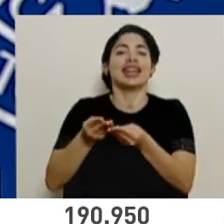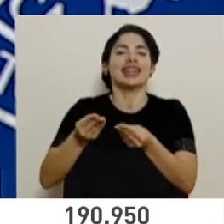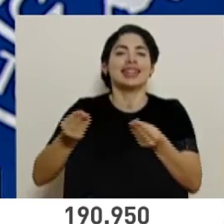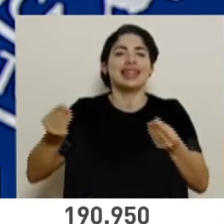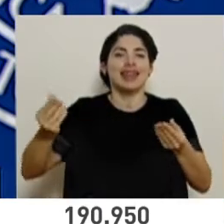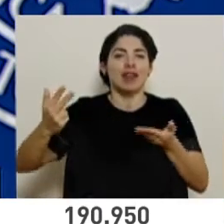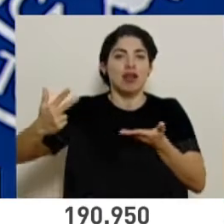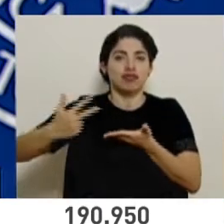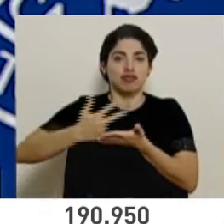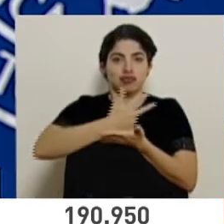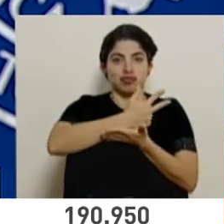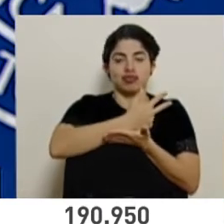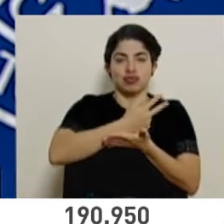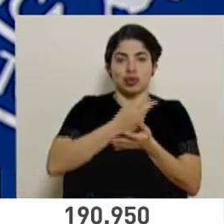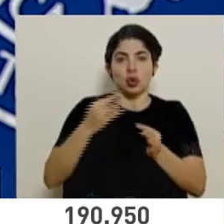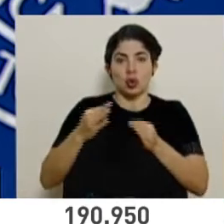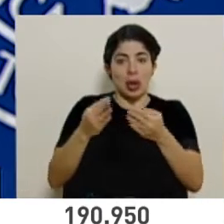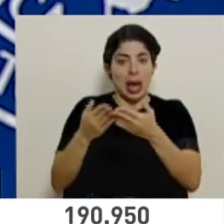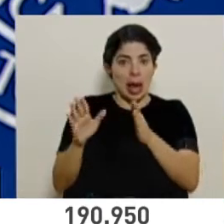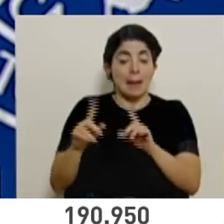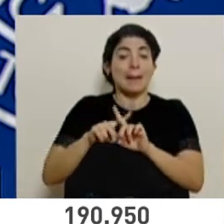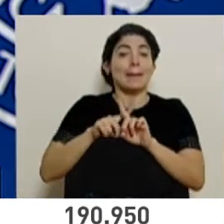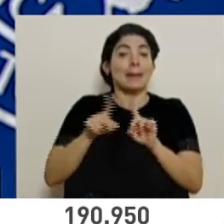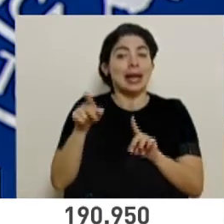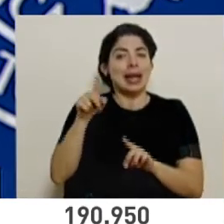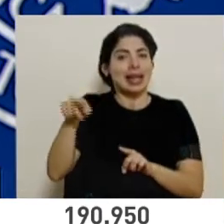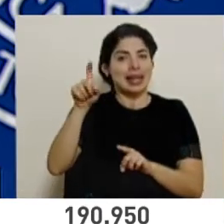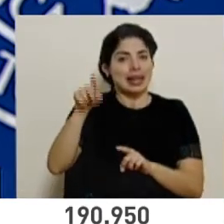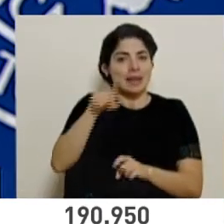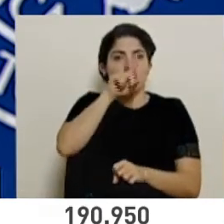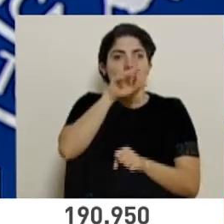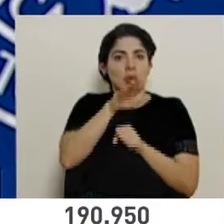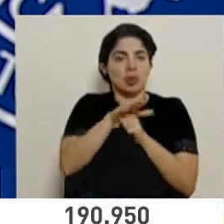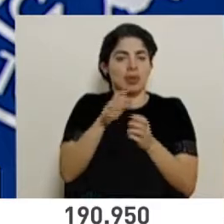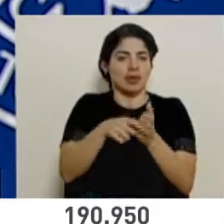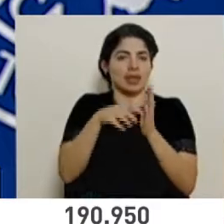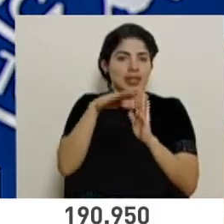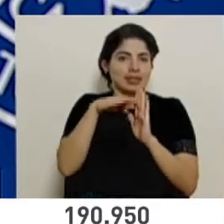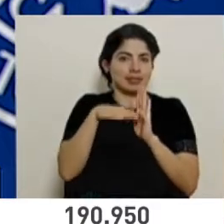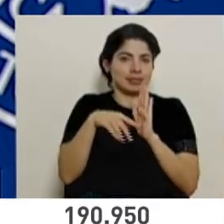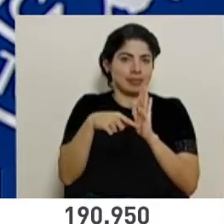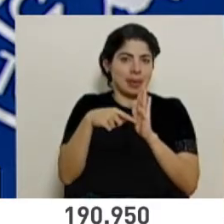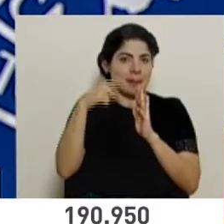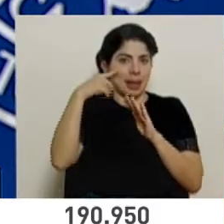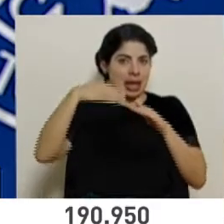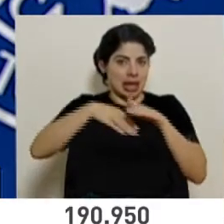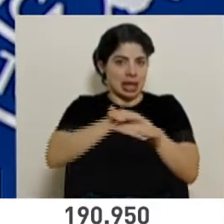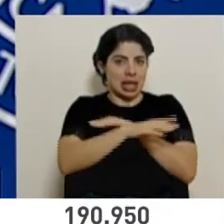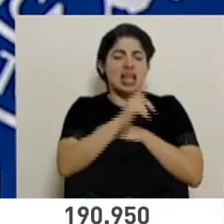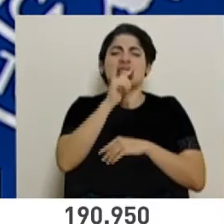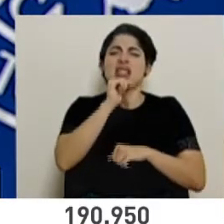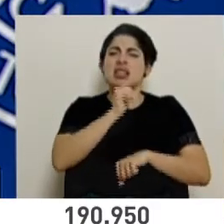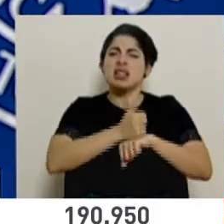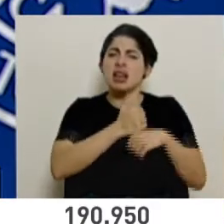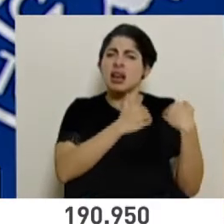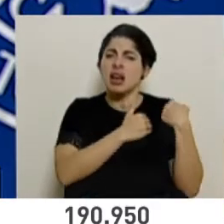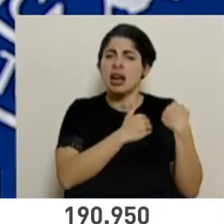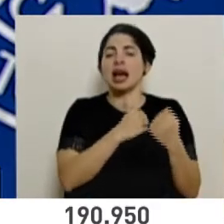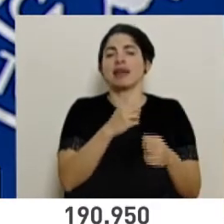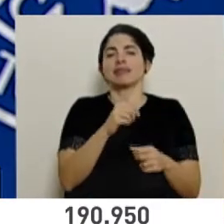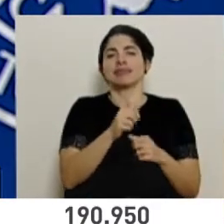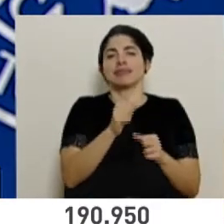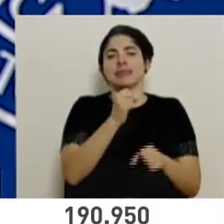turismo, siempre y cuando se cumplan los requisitos tradicionales de ingreso establecidos por la Dirección General de Migración